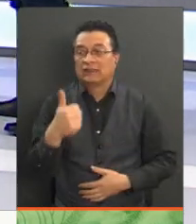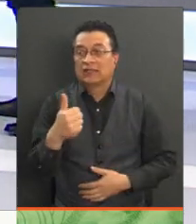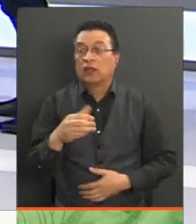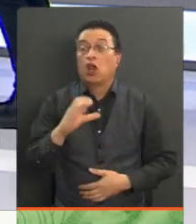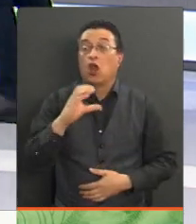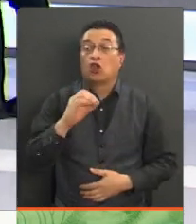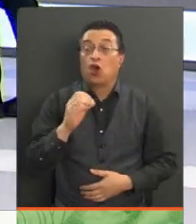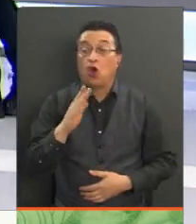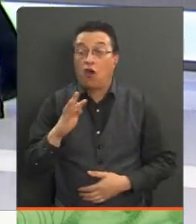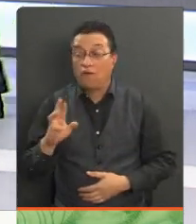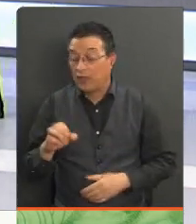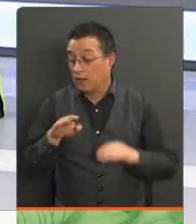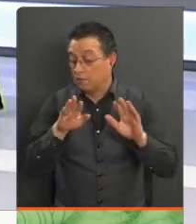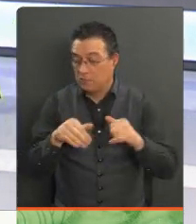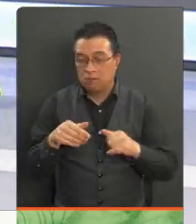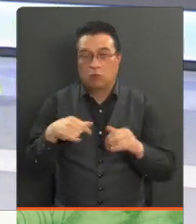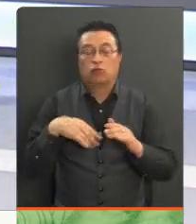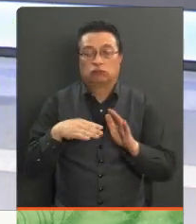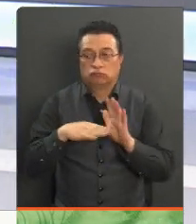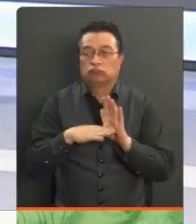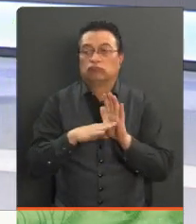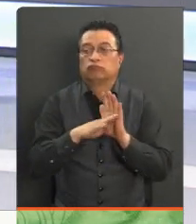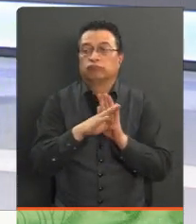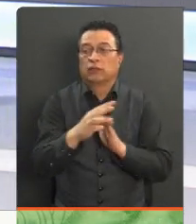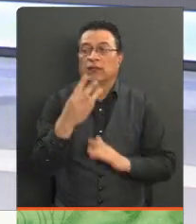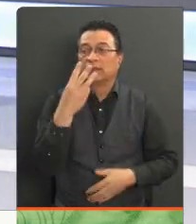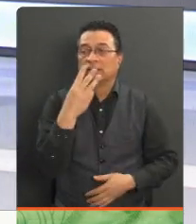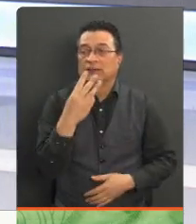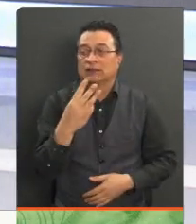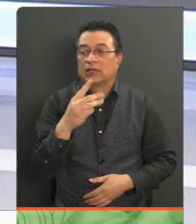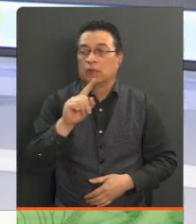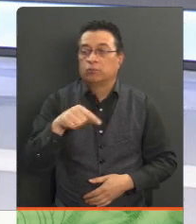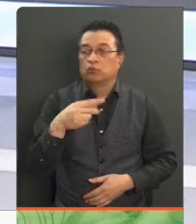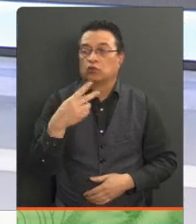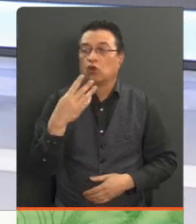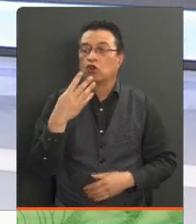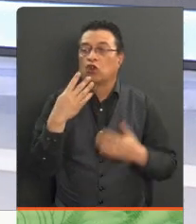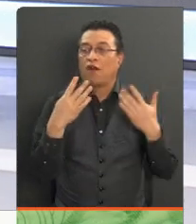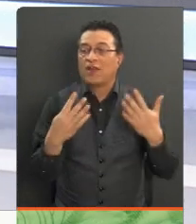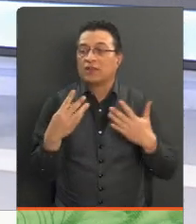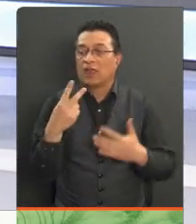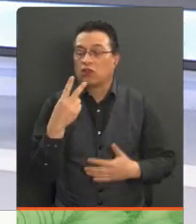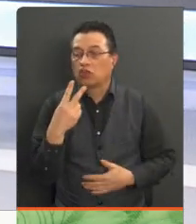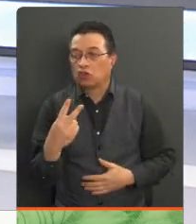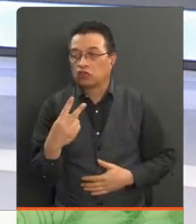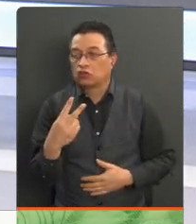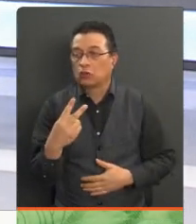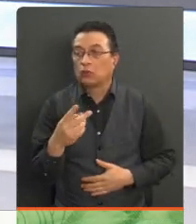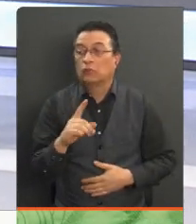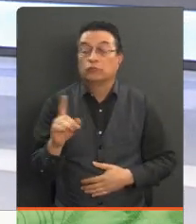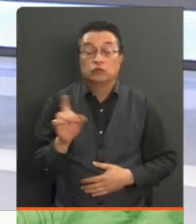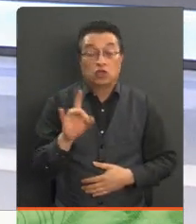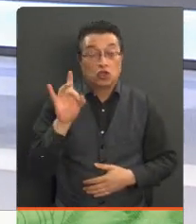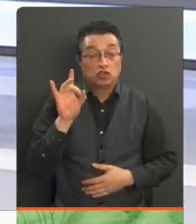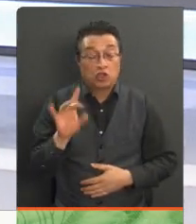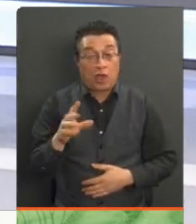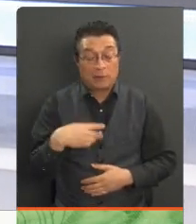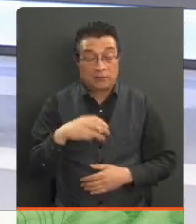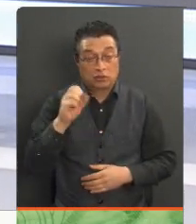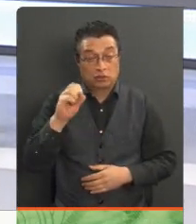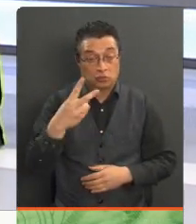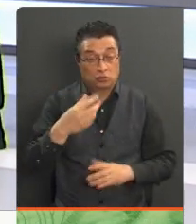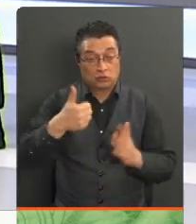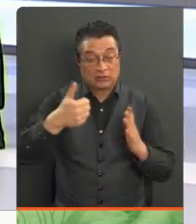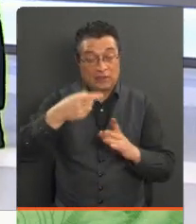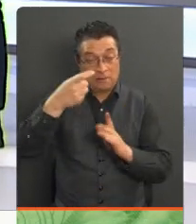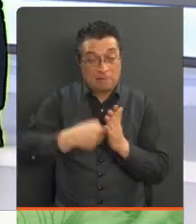sigue descendiendo en cuanto a las proyecciones con 3,92. Así que no es solo un segundo semestre